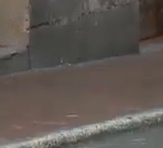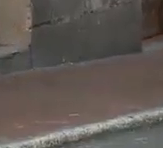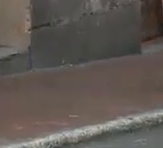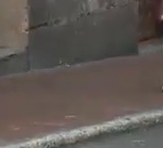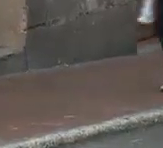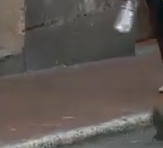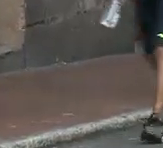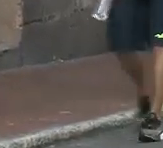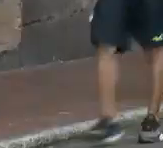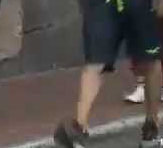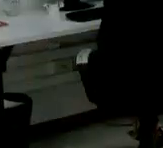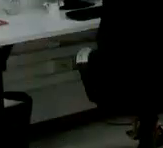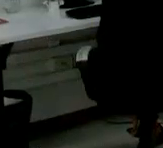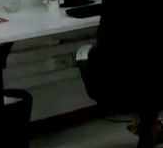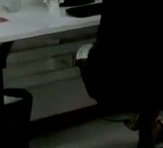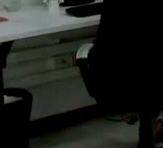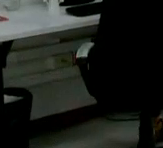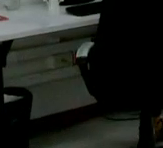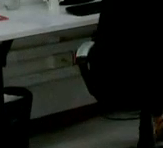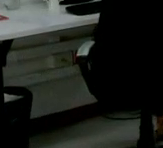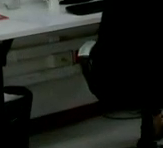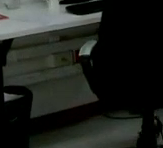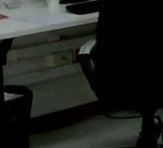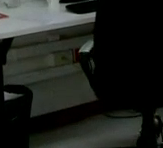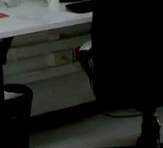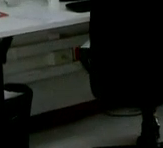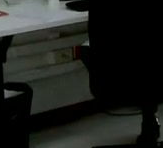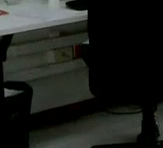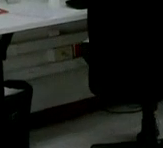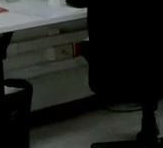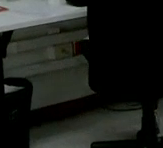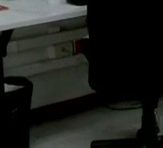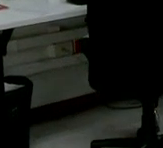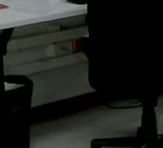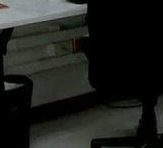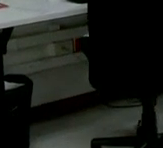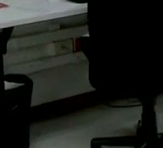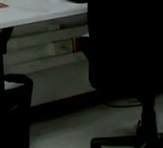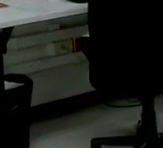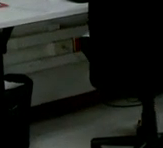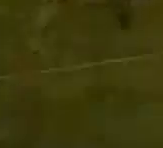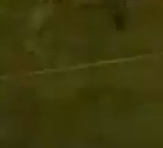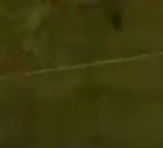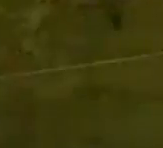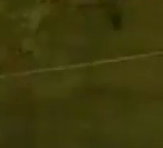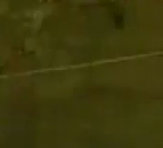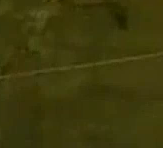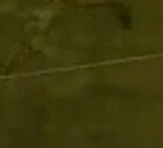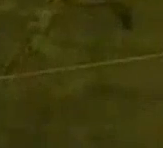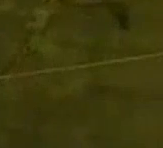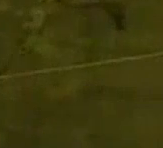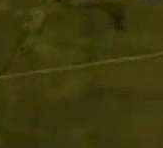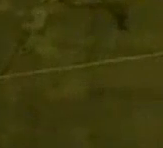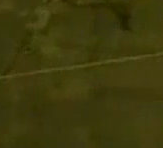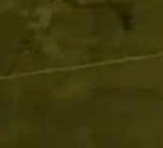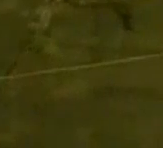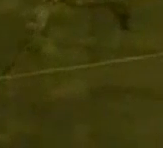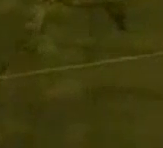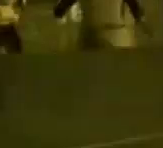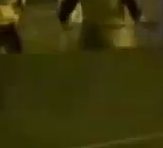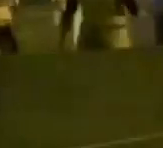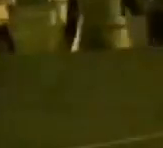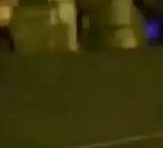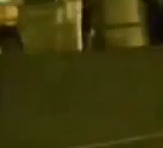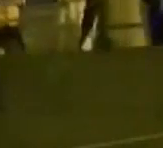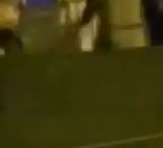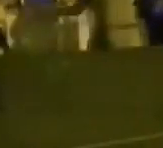todos los lugares públicos. Cuida que estés alejado 2 metros de otras personas y no realices reuniones presenciales